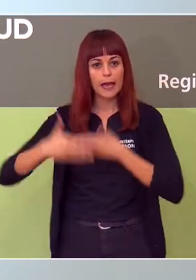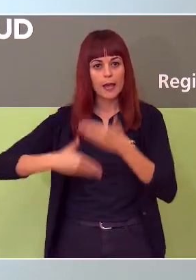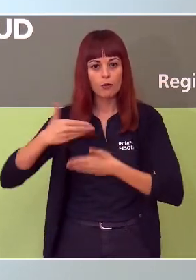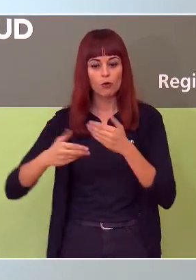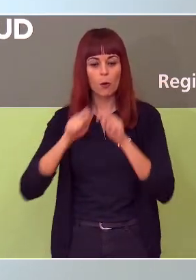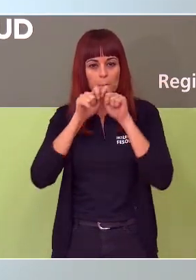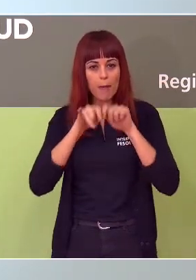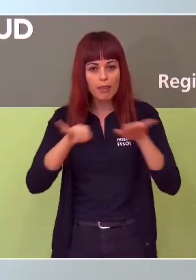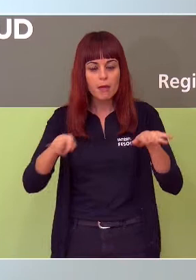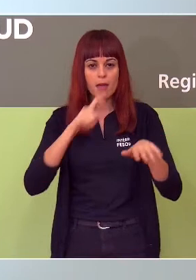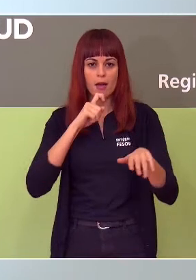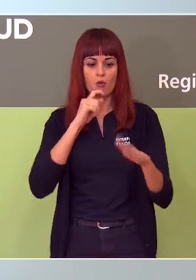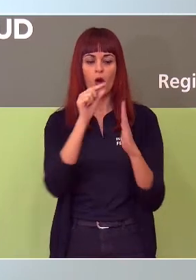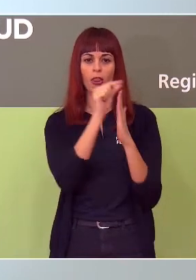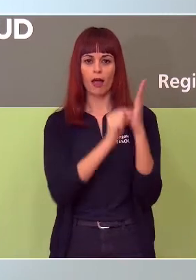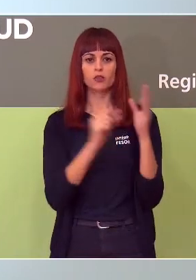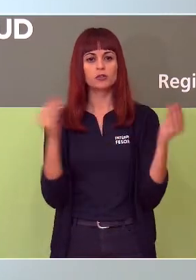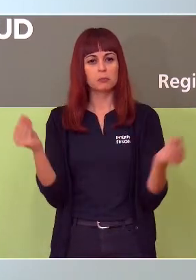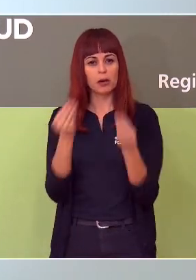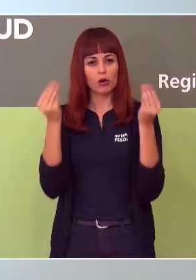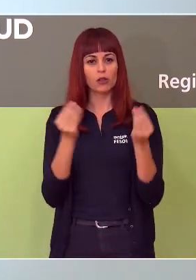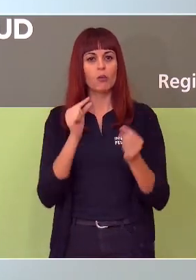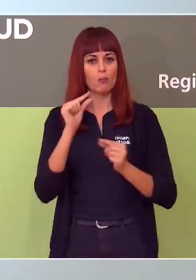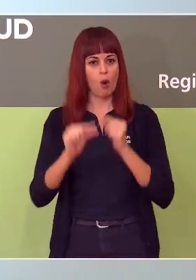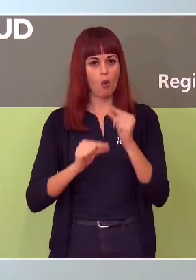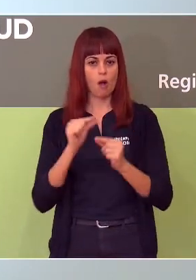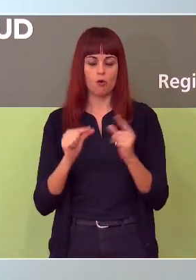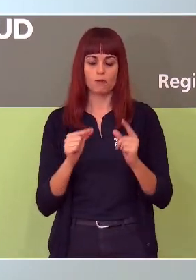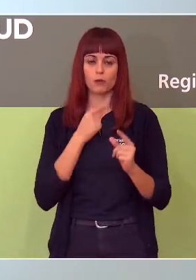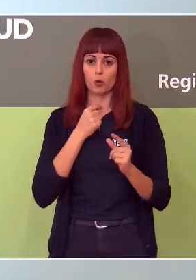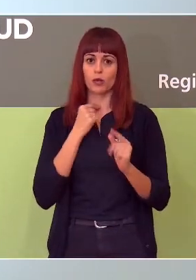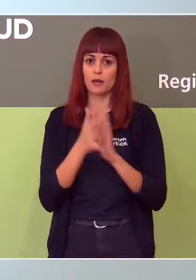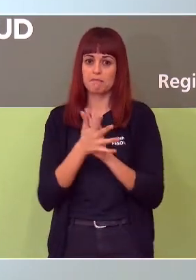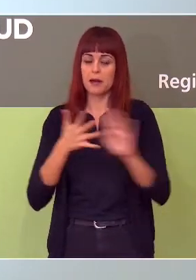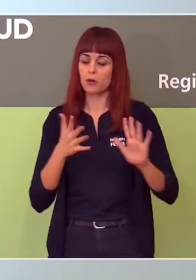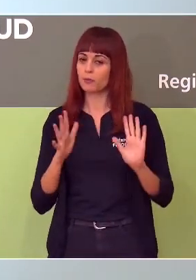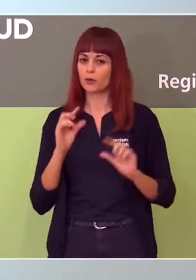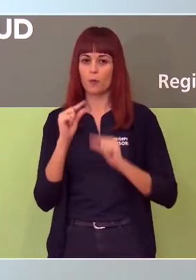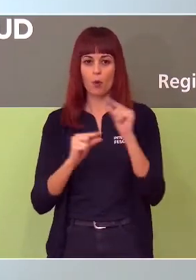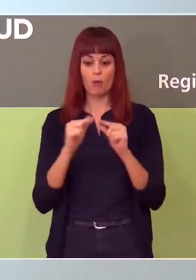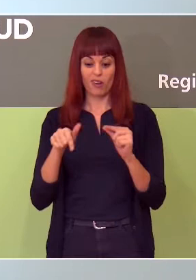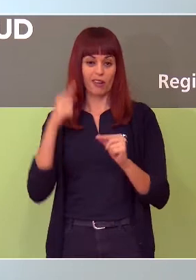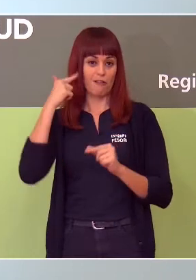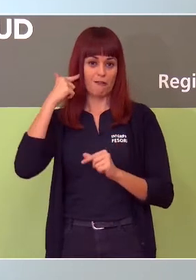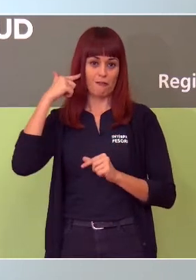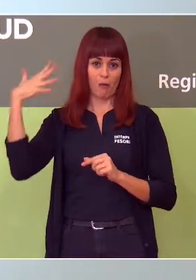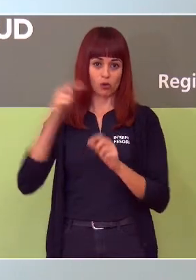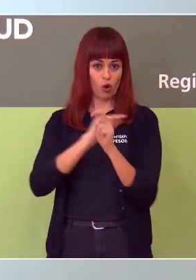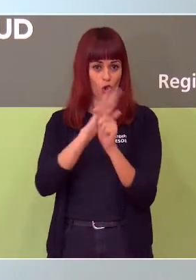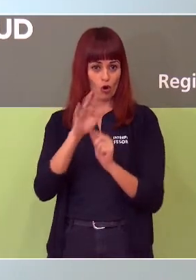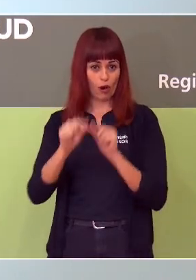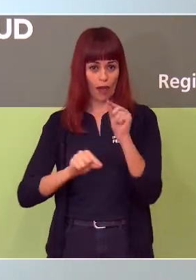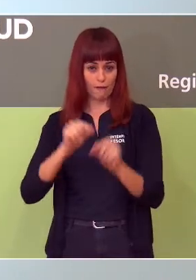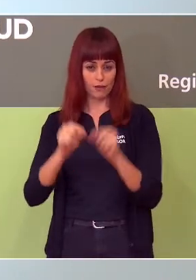van mejorando lentamente, quizás más lento de lo que nos gustaría, porque este virus, este ya famoso